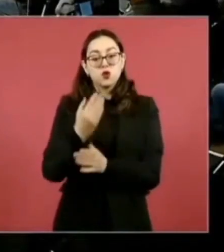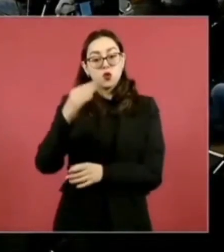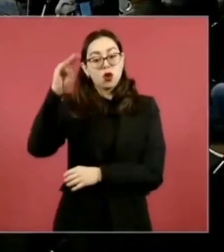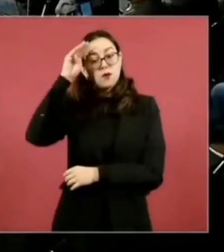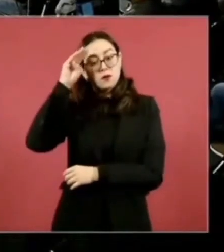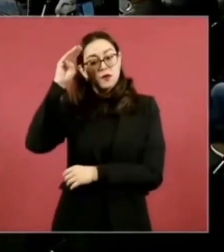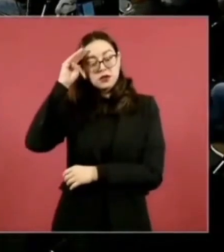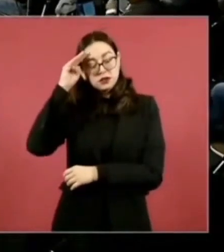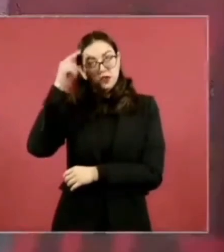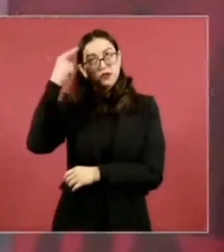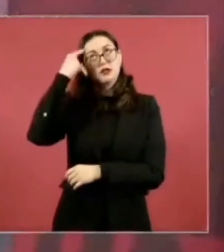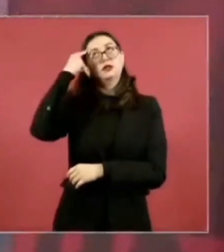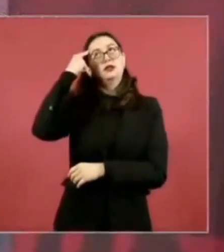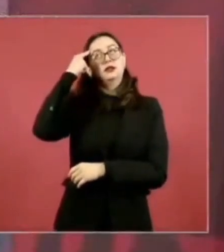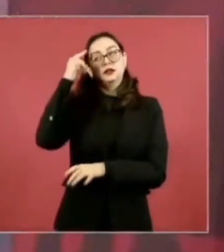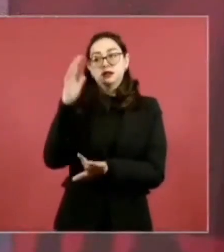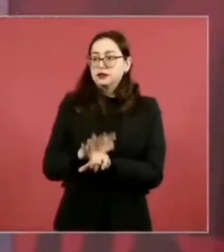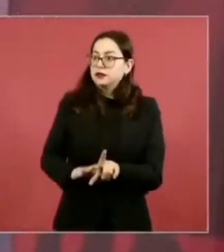auspiciarla.